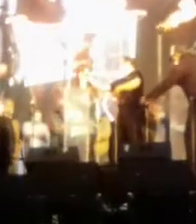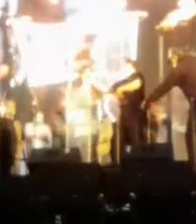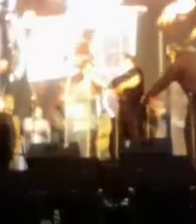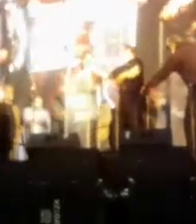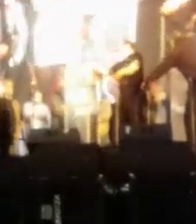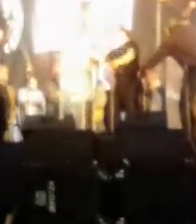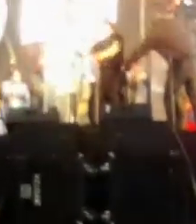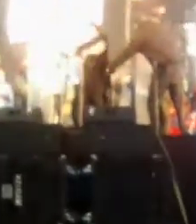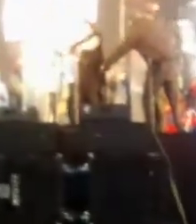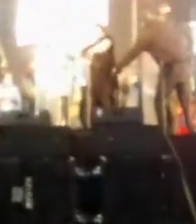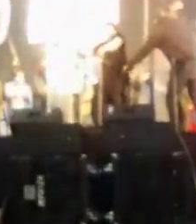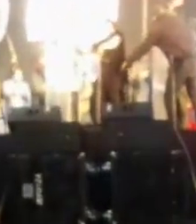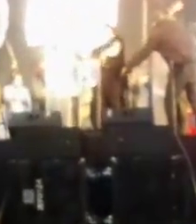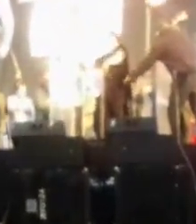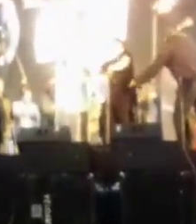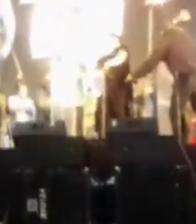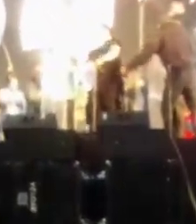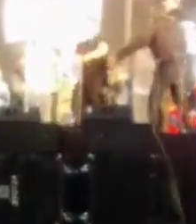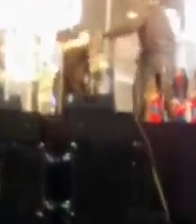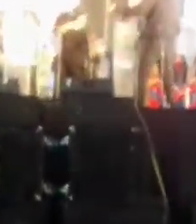lectura ahí de va. Proclama.